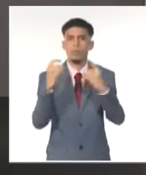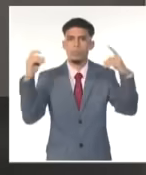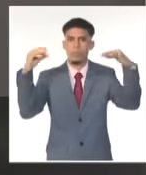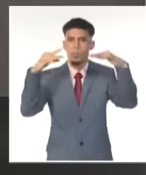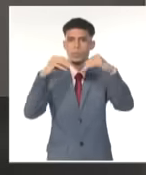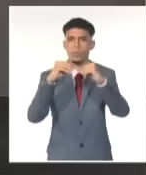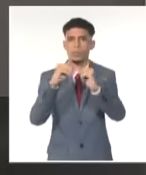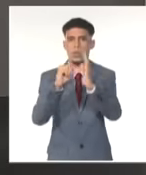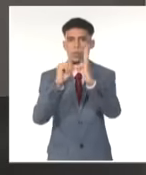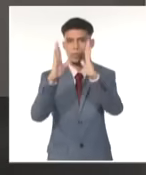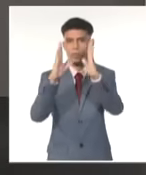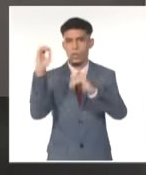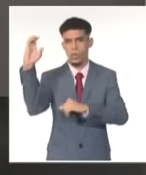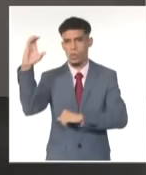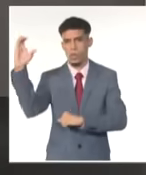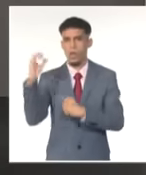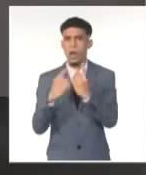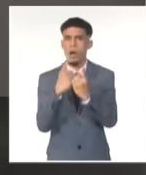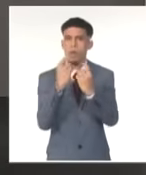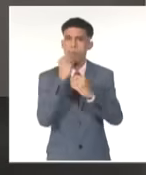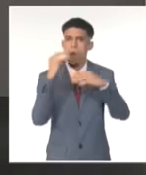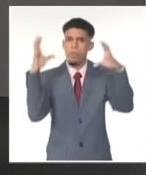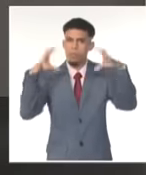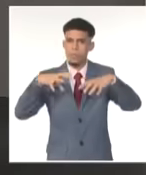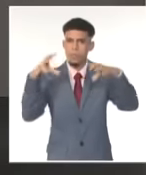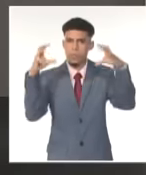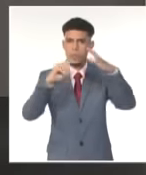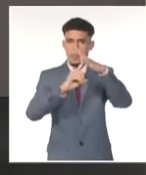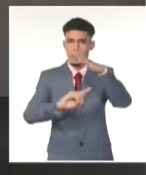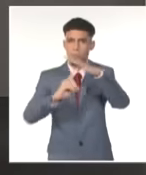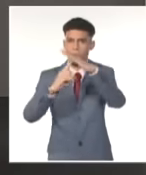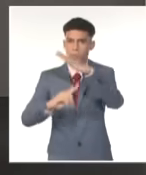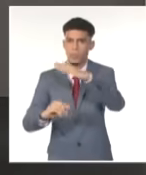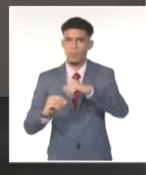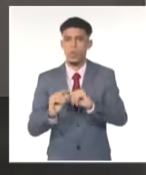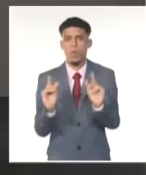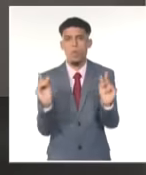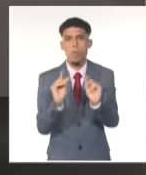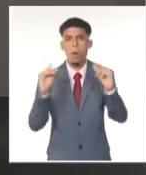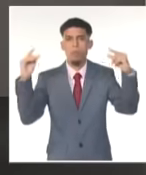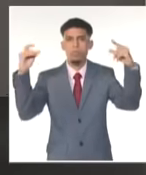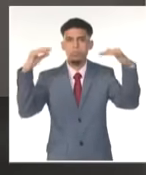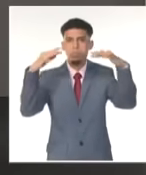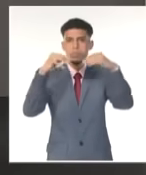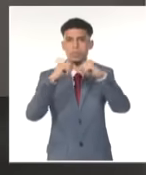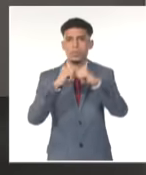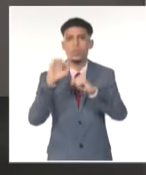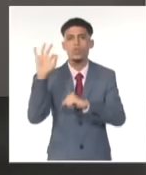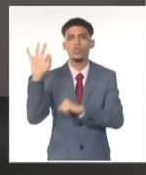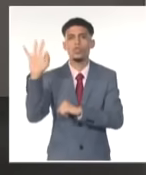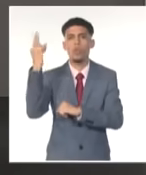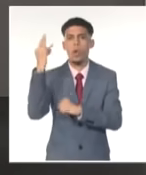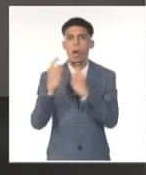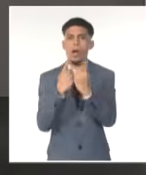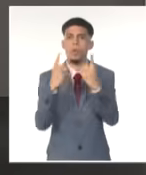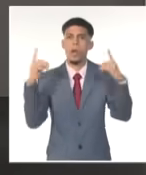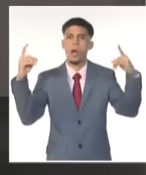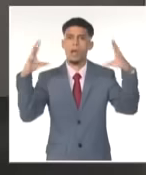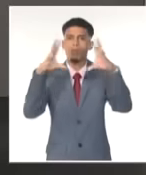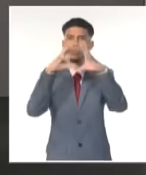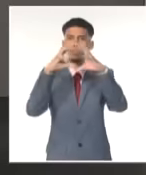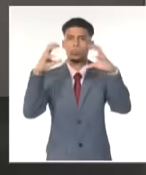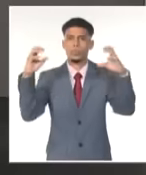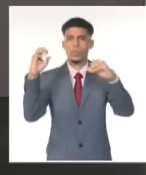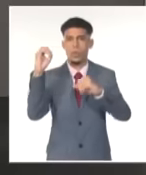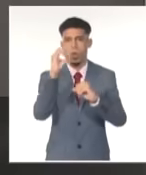centro, algún que otro chubasco, lluvia, poca nubosidad y sol y algunas nubes en la parte